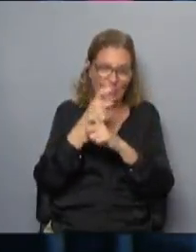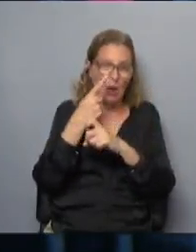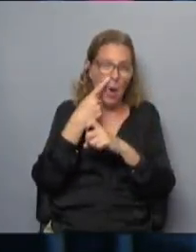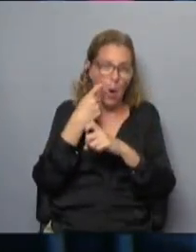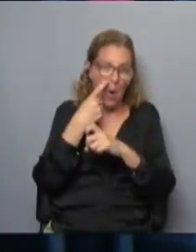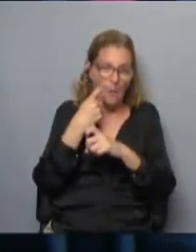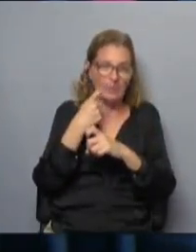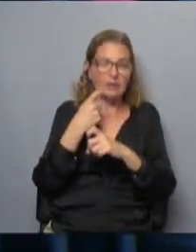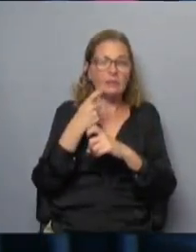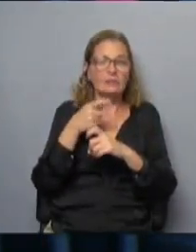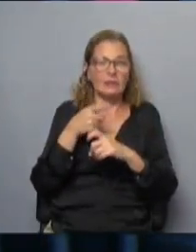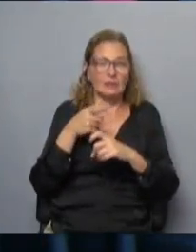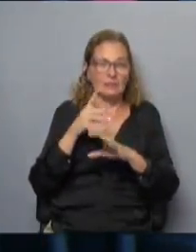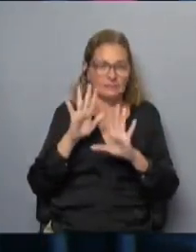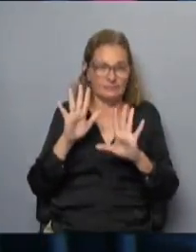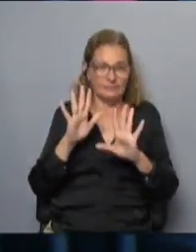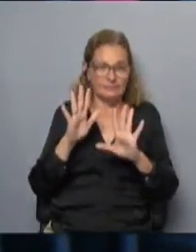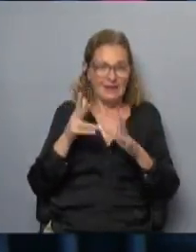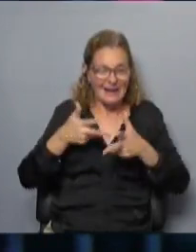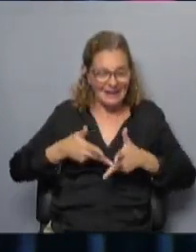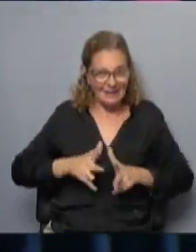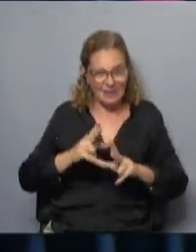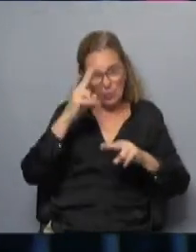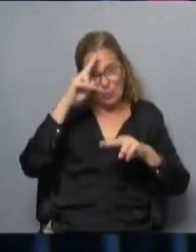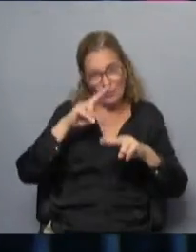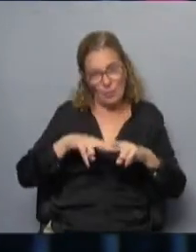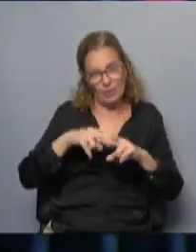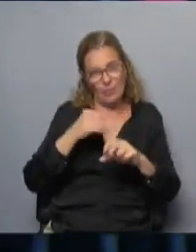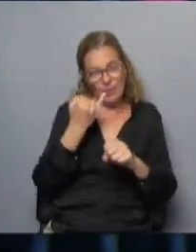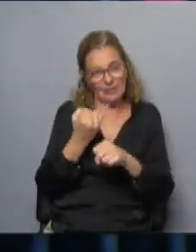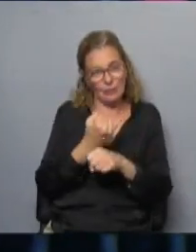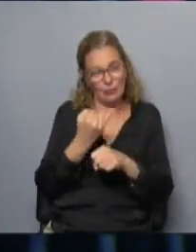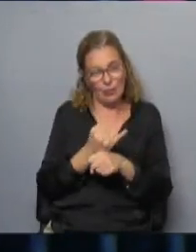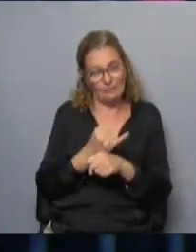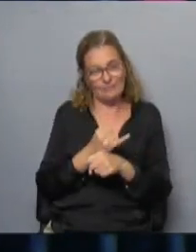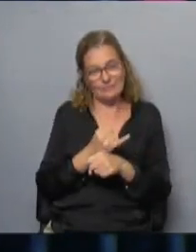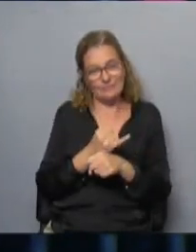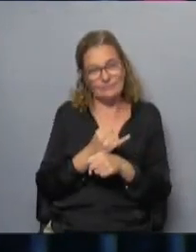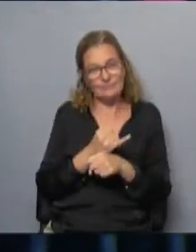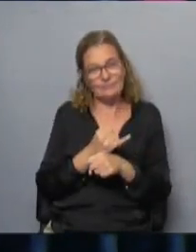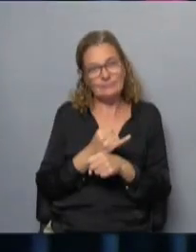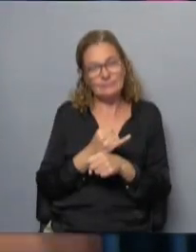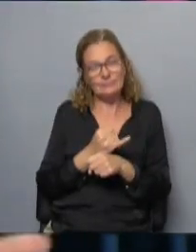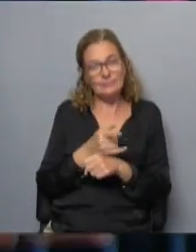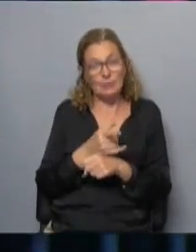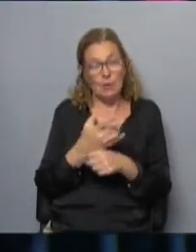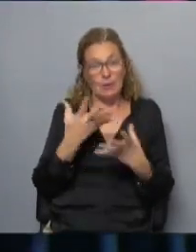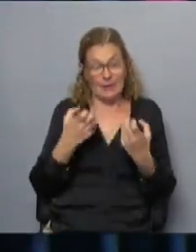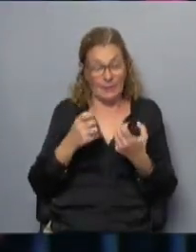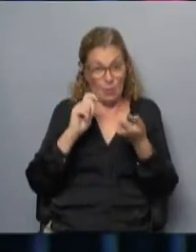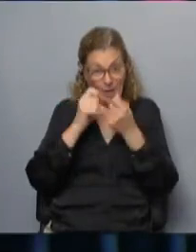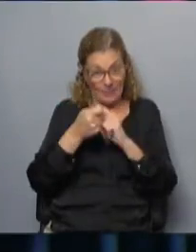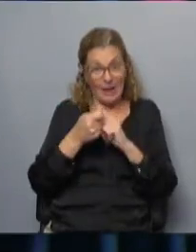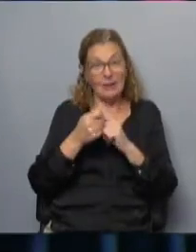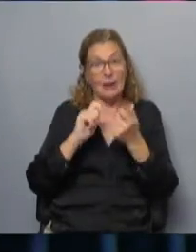hombres de esta es nacemos y morimos y la institución y tenemos que queremos cambiar la